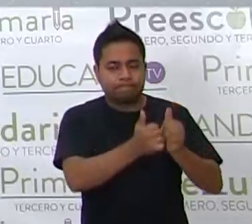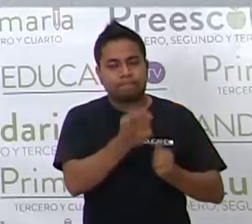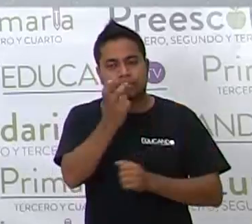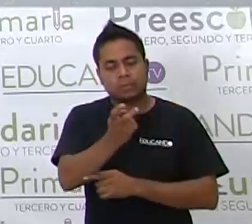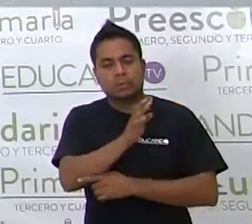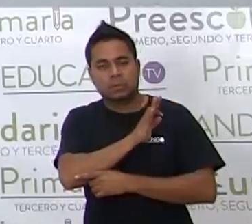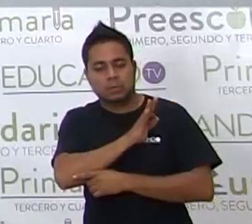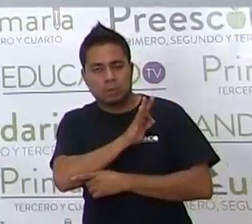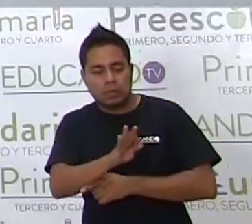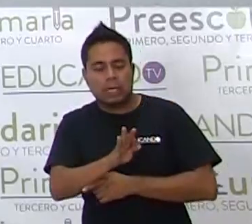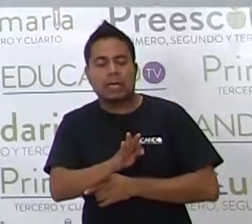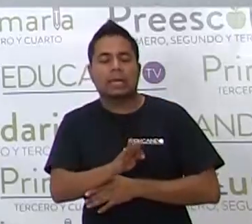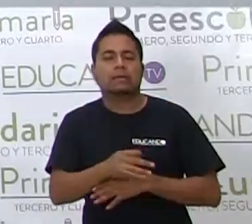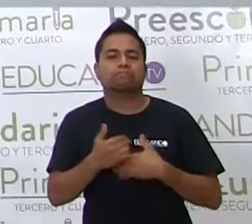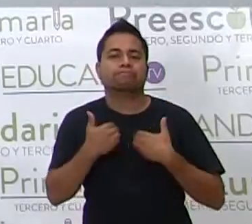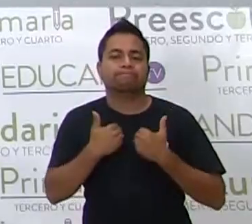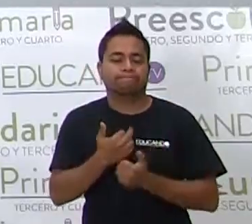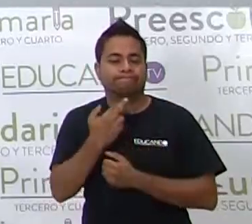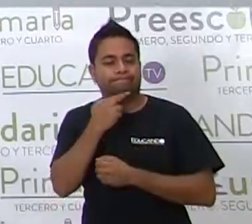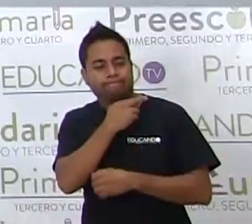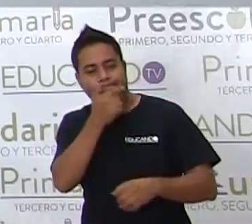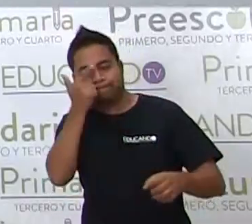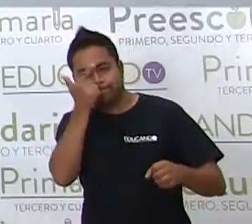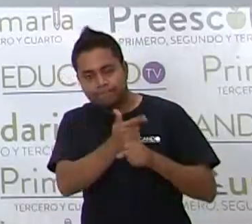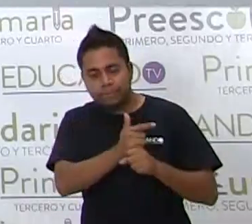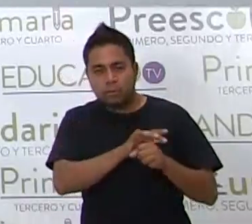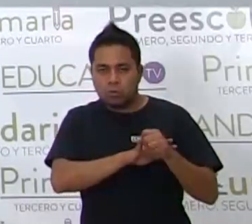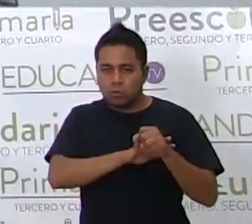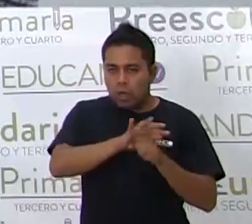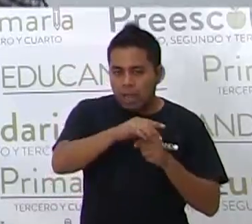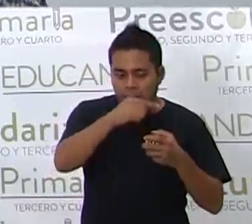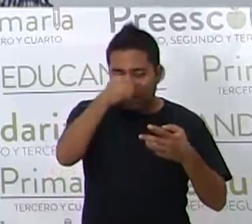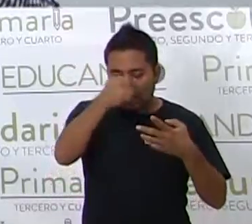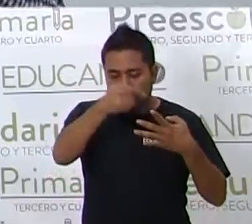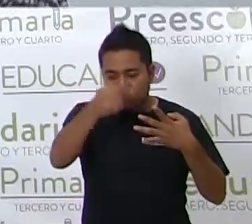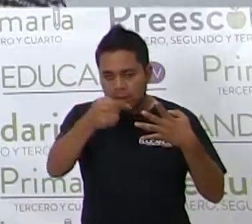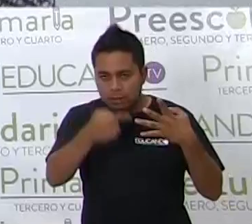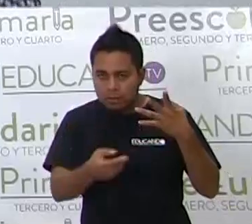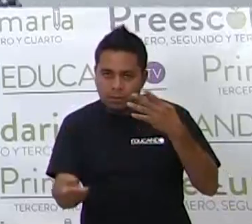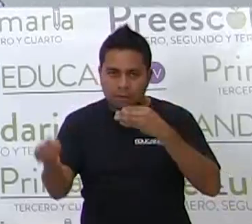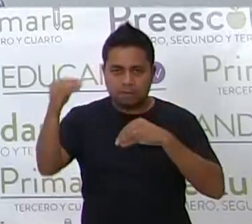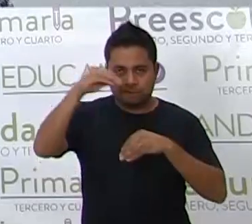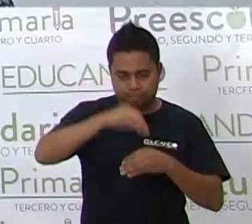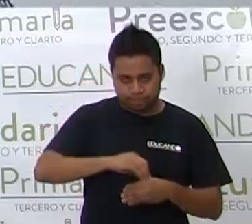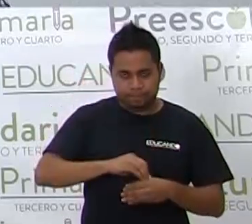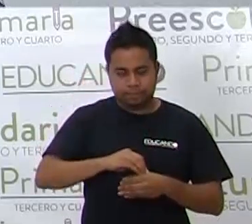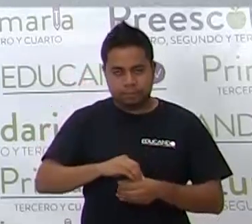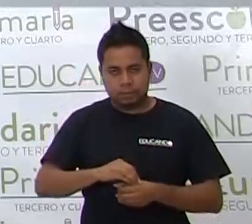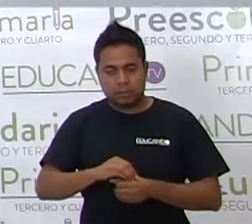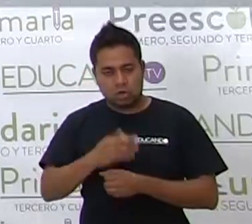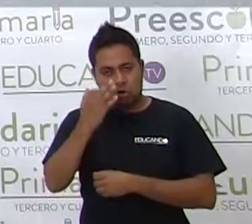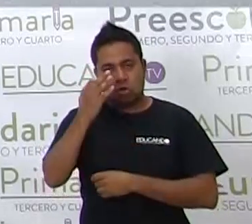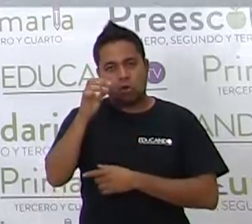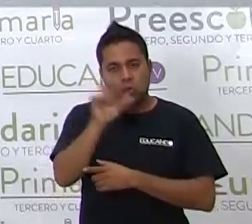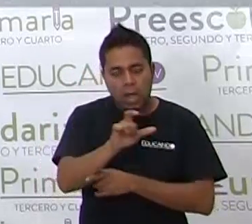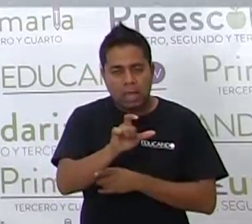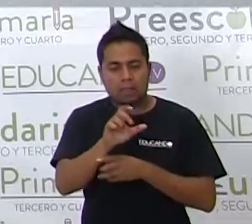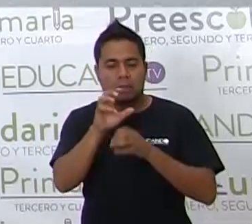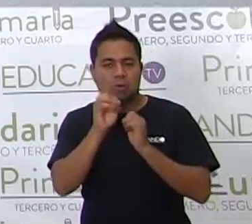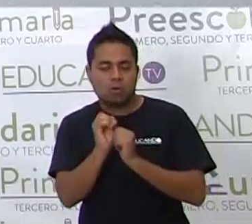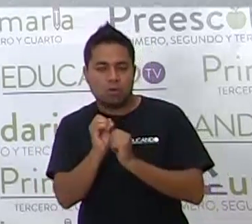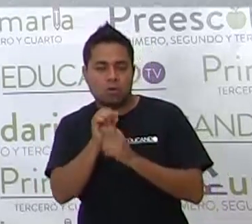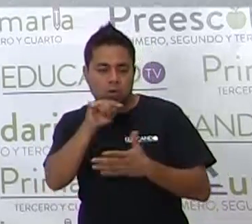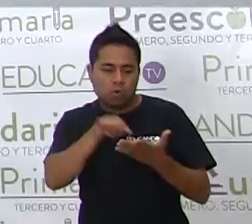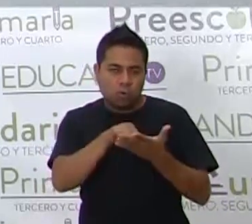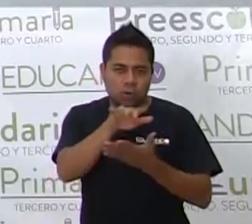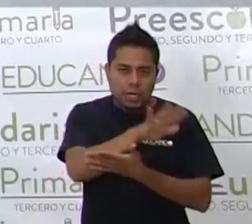permitir reconocer en qué espacio y en qué tiempo lo estamos relatando el